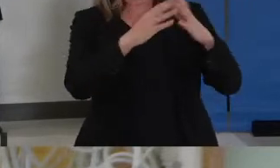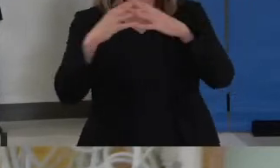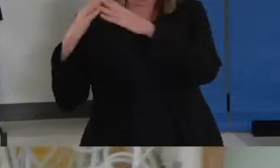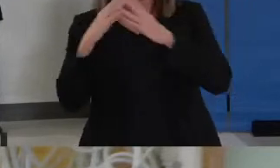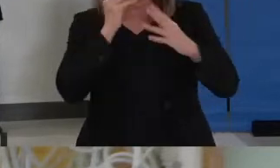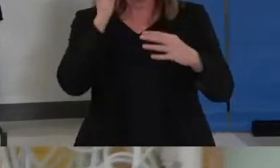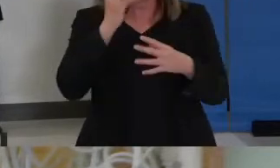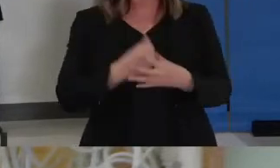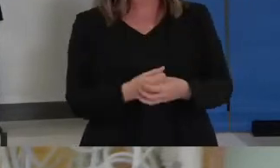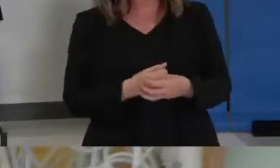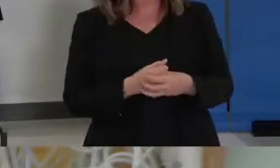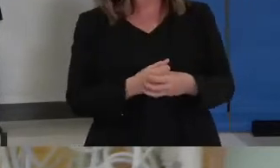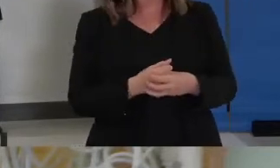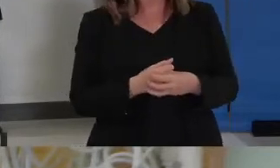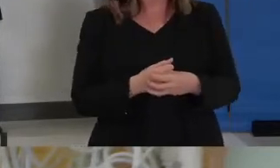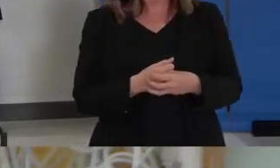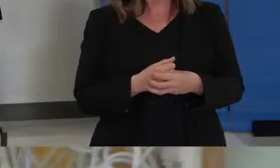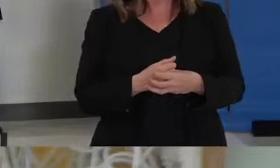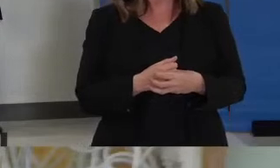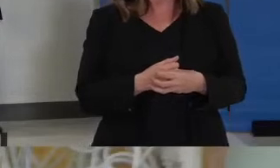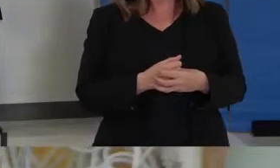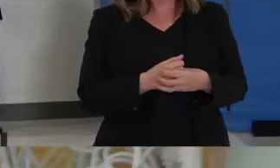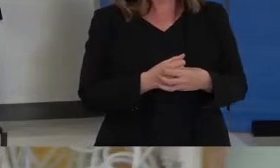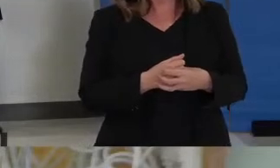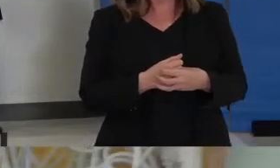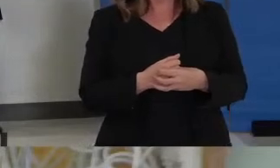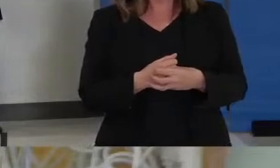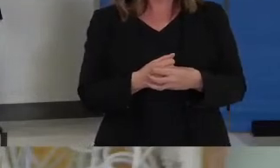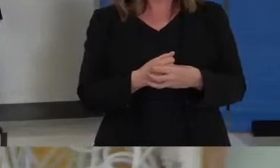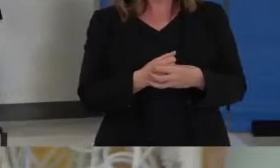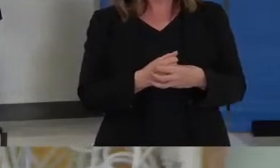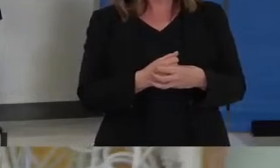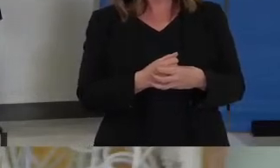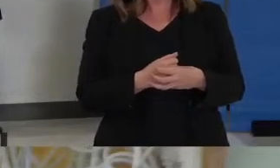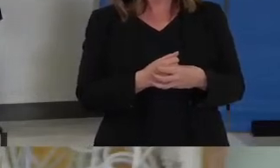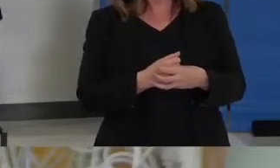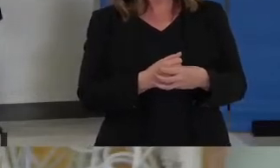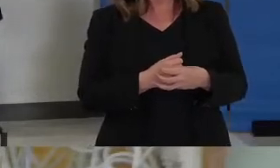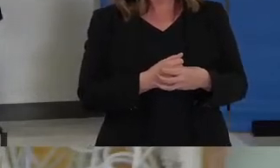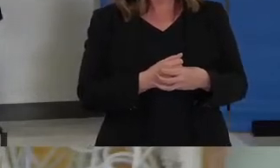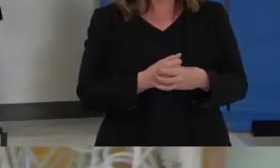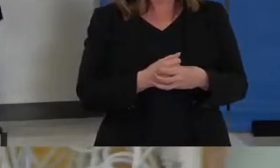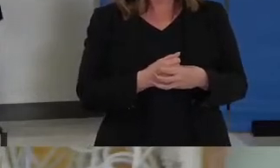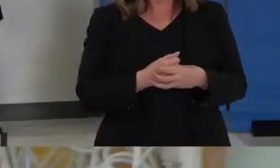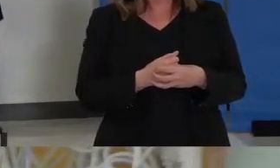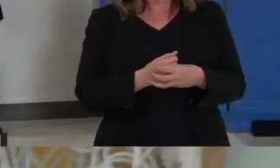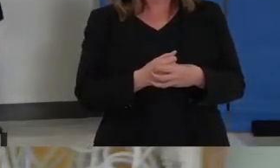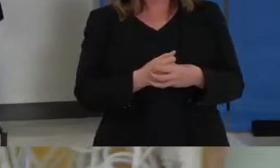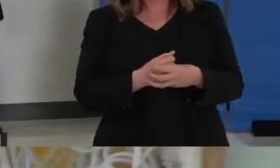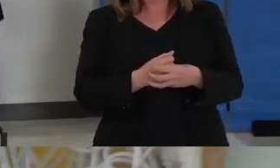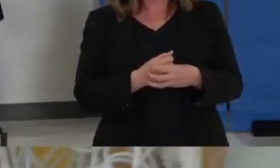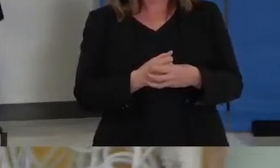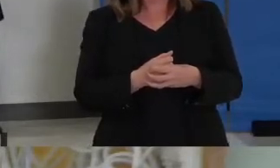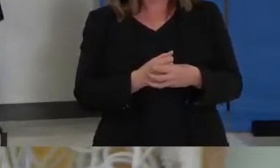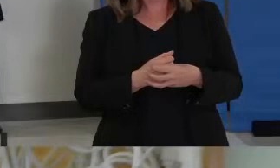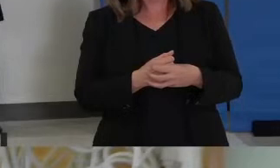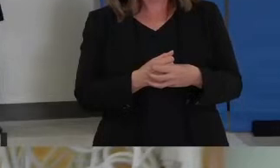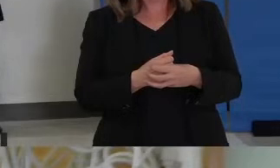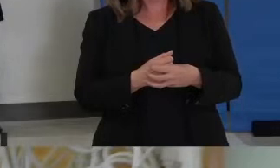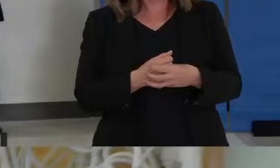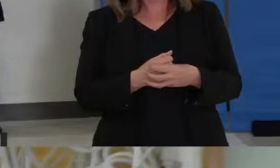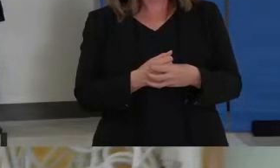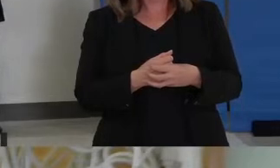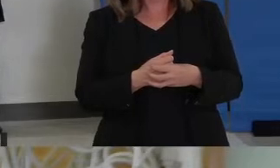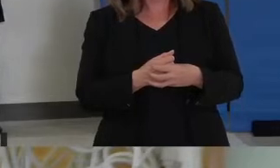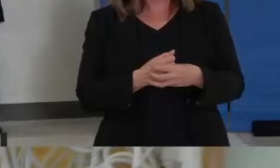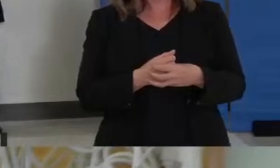ha requerido nuevas leyes, simplificar la burocracia y nuevas herramientas para